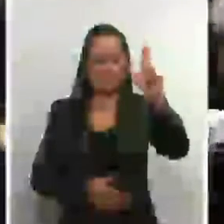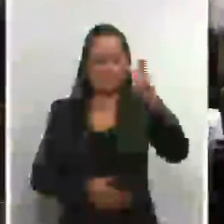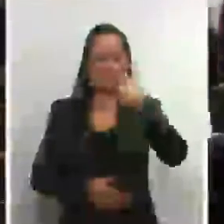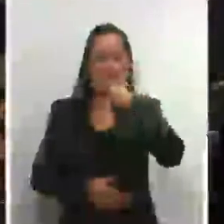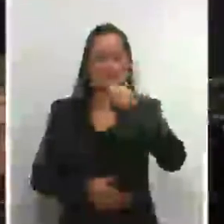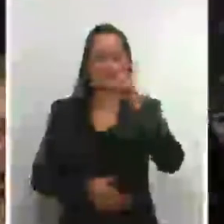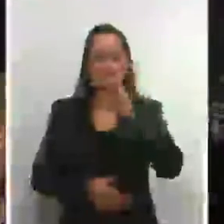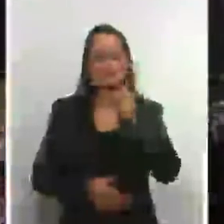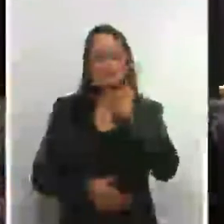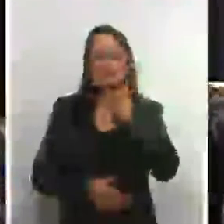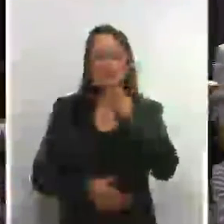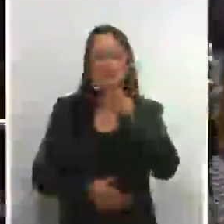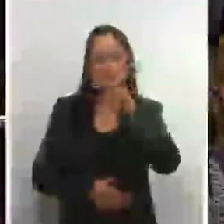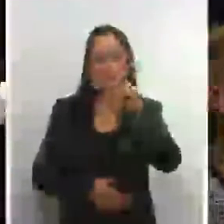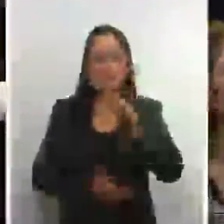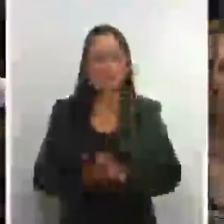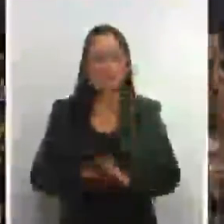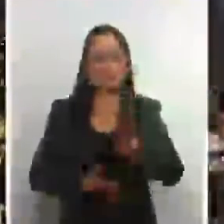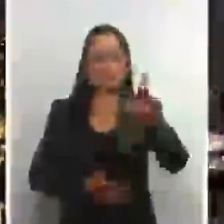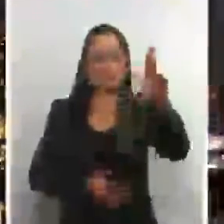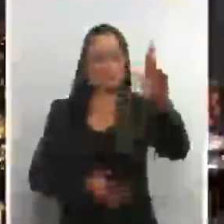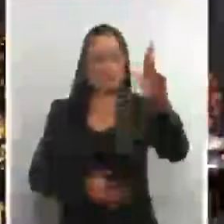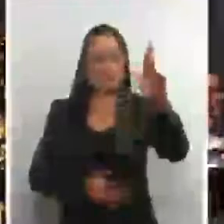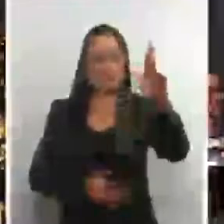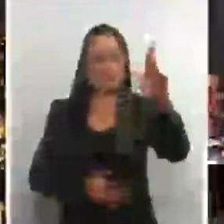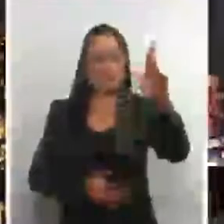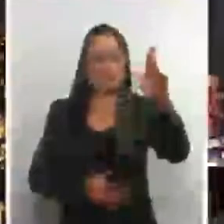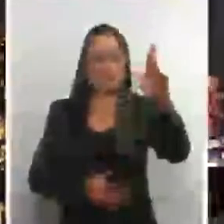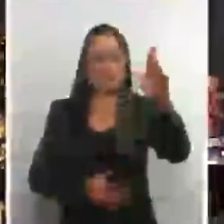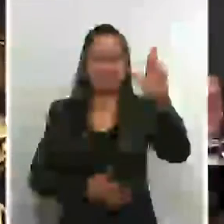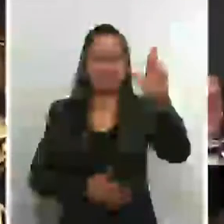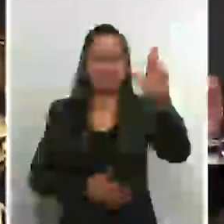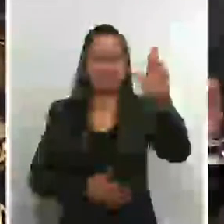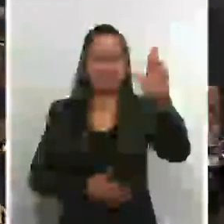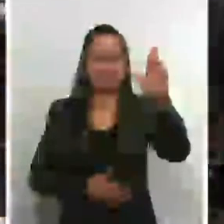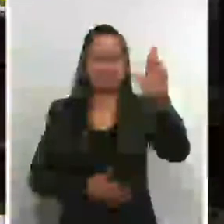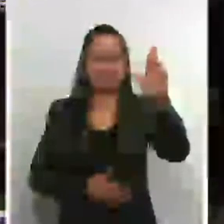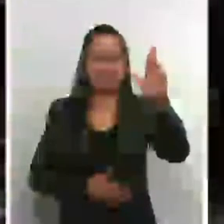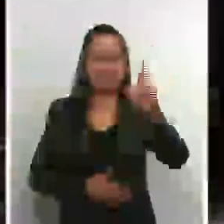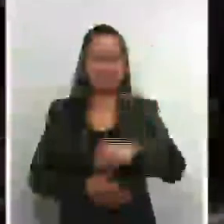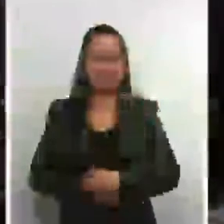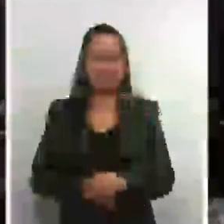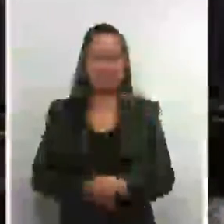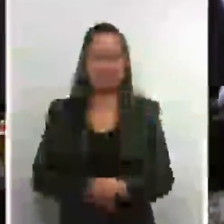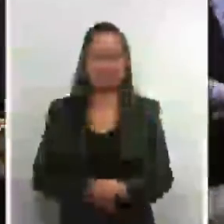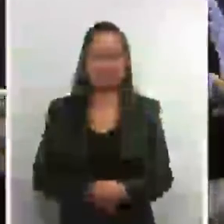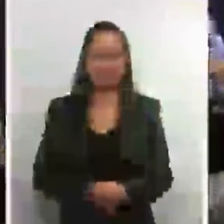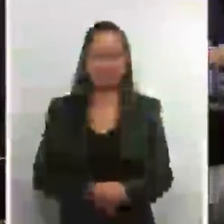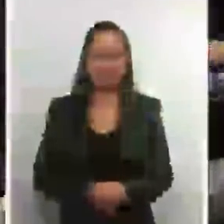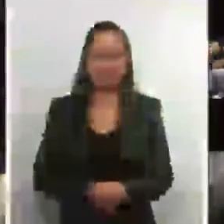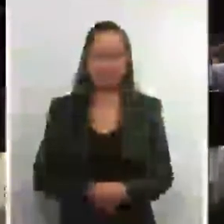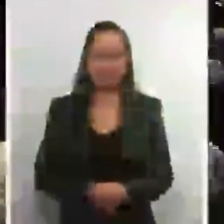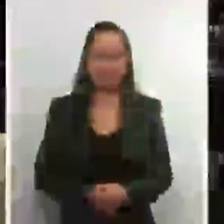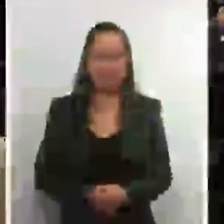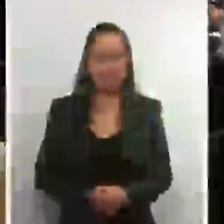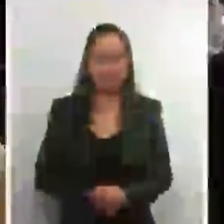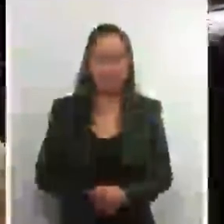Las y los constituyentes que estén por la negativa, sírvanse manifestarlo.